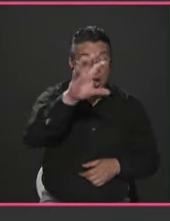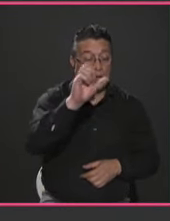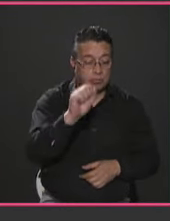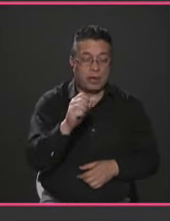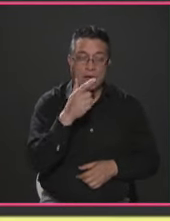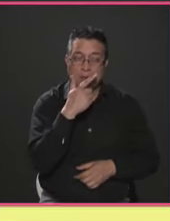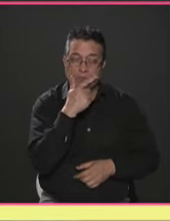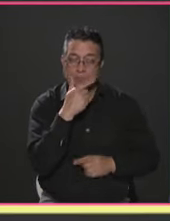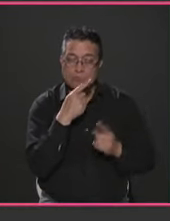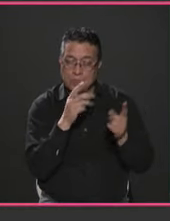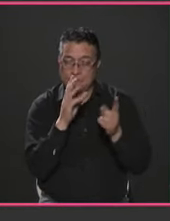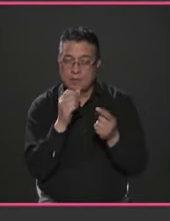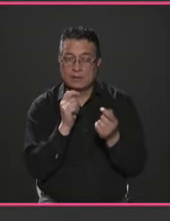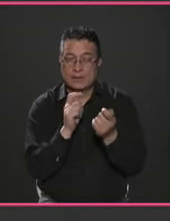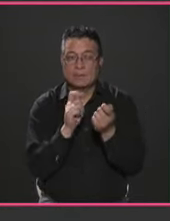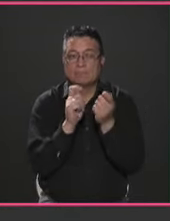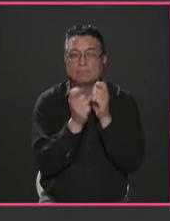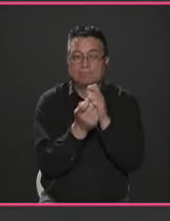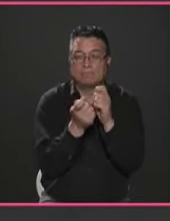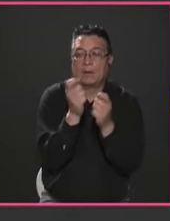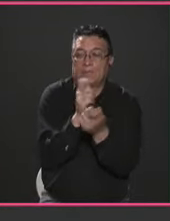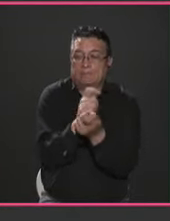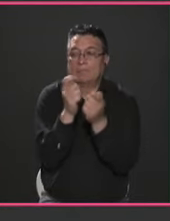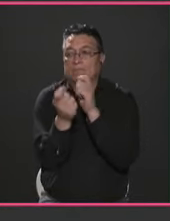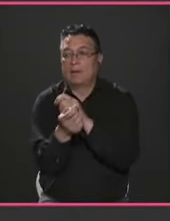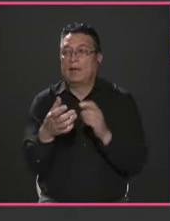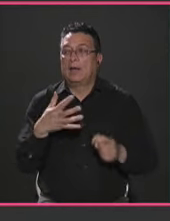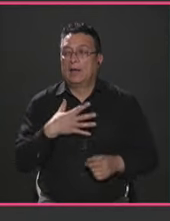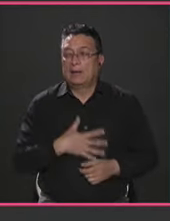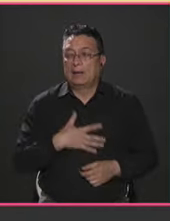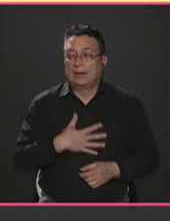ejemplo si queremos modelar